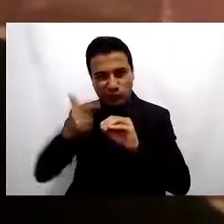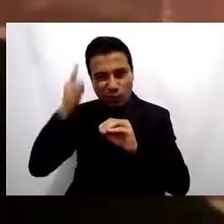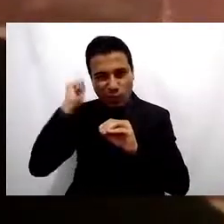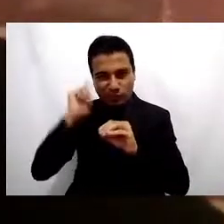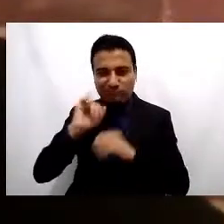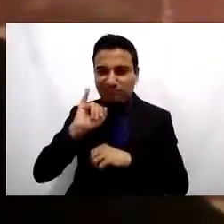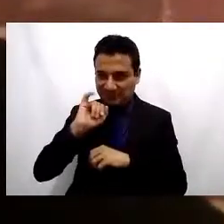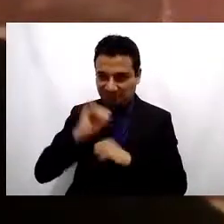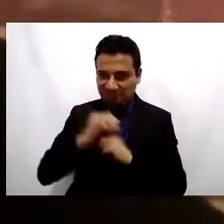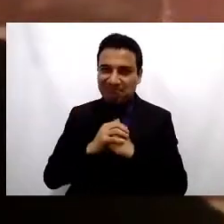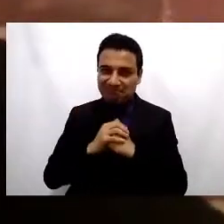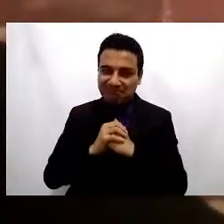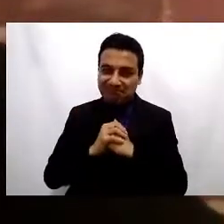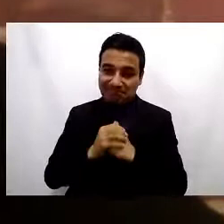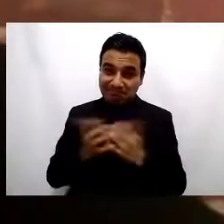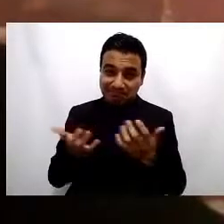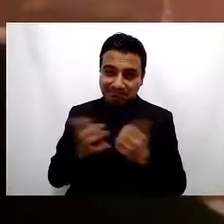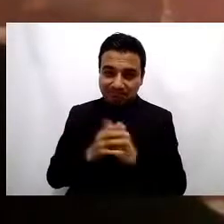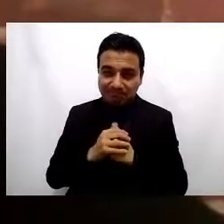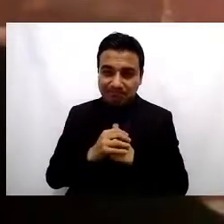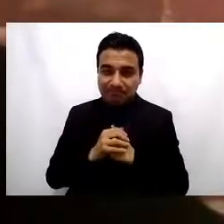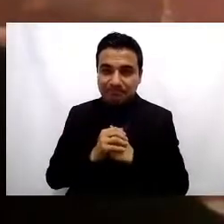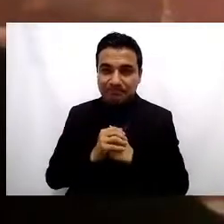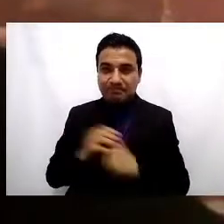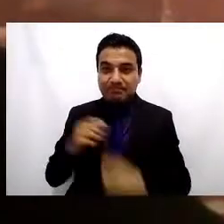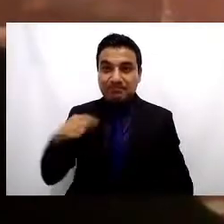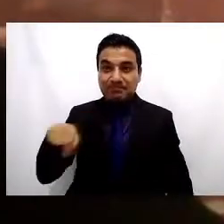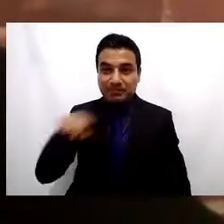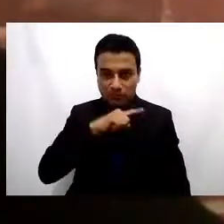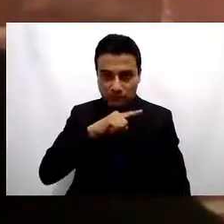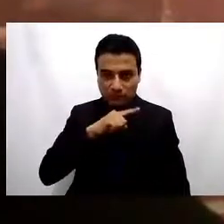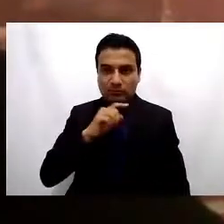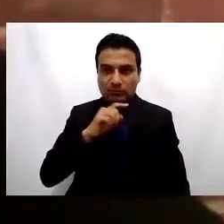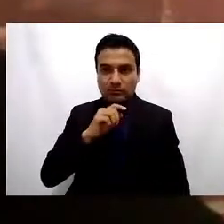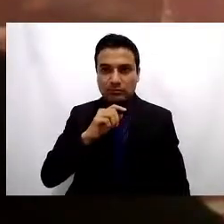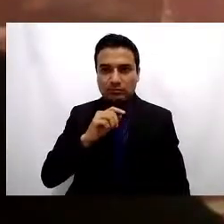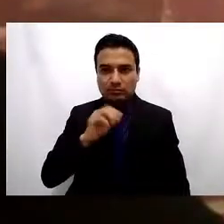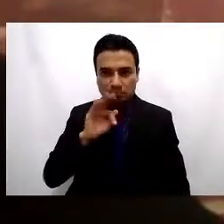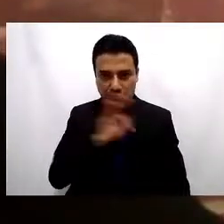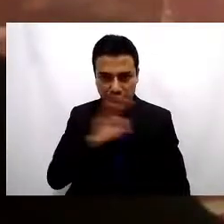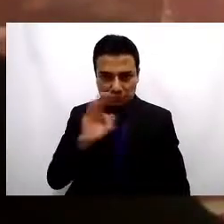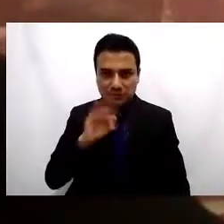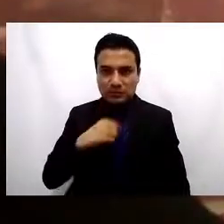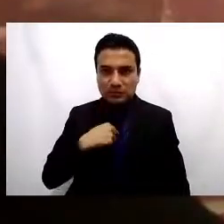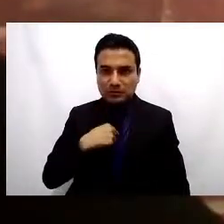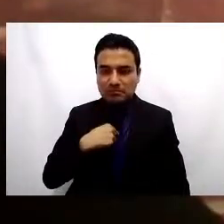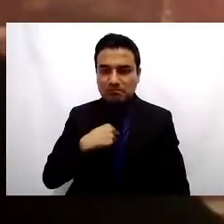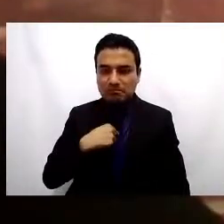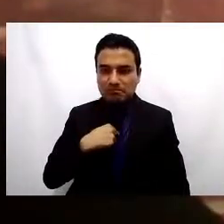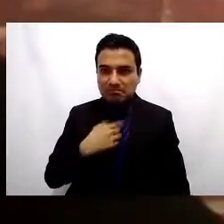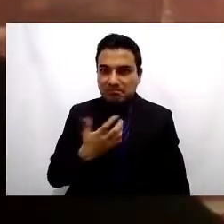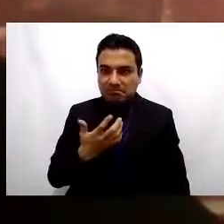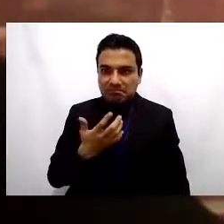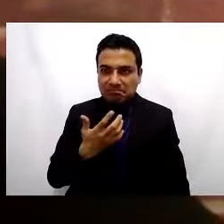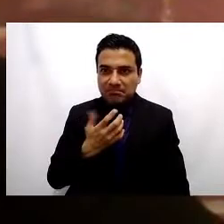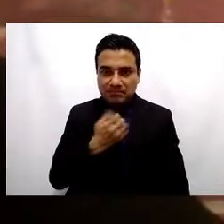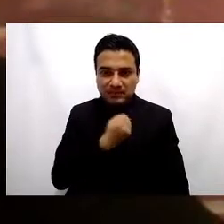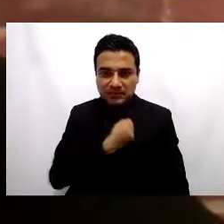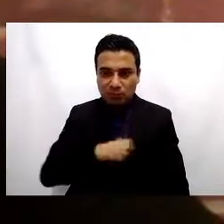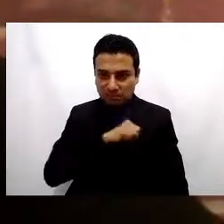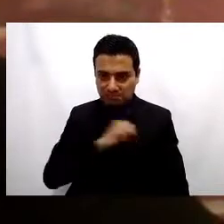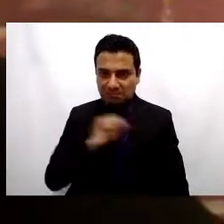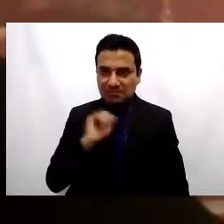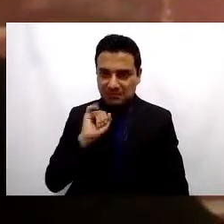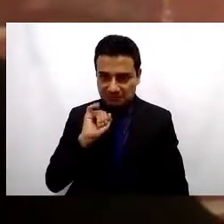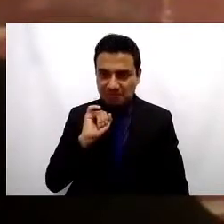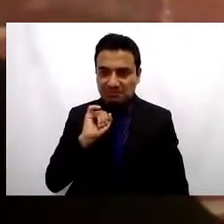con la extraordinaria ventaja de que podemos hacerlo en salud, de que podemos estar locos durante el tiempo